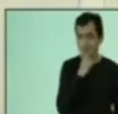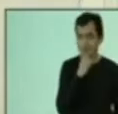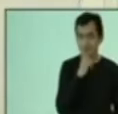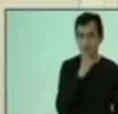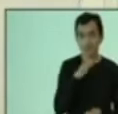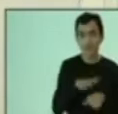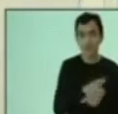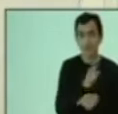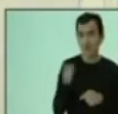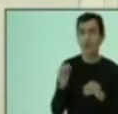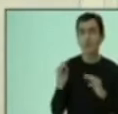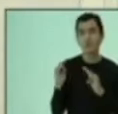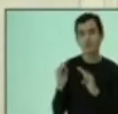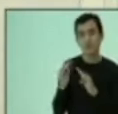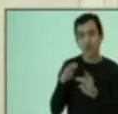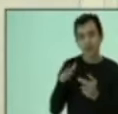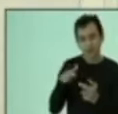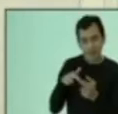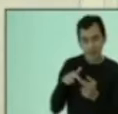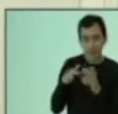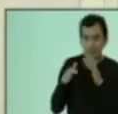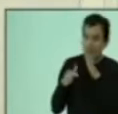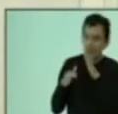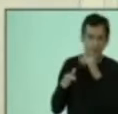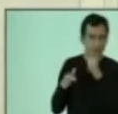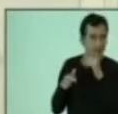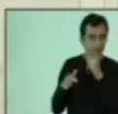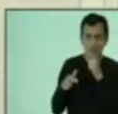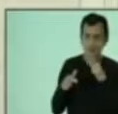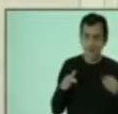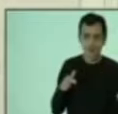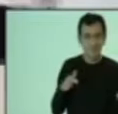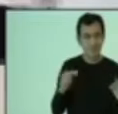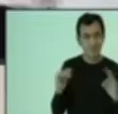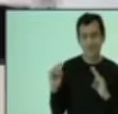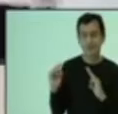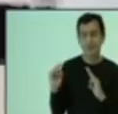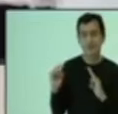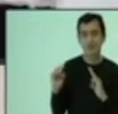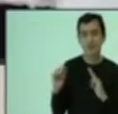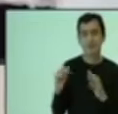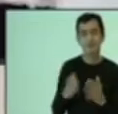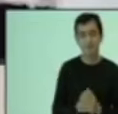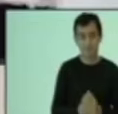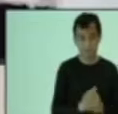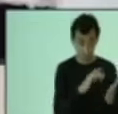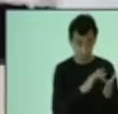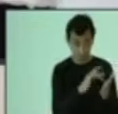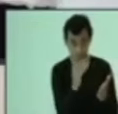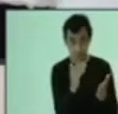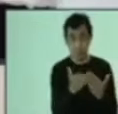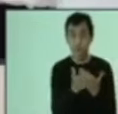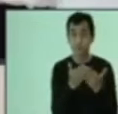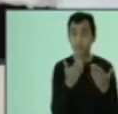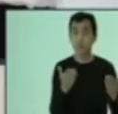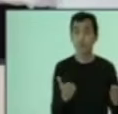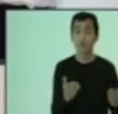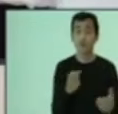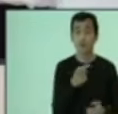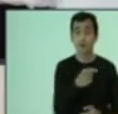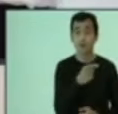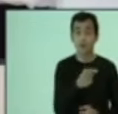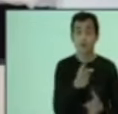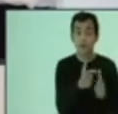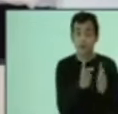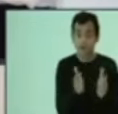con el hospital regional. No nos permite tener un hospital en Coatzintla. Muchas gracias, candidato. Es el turno de la